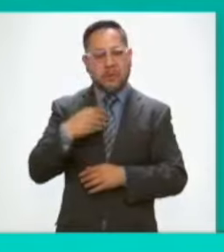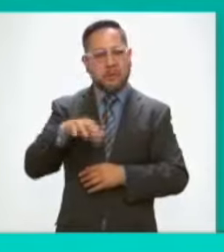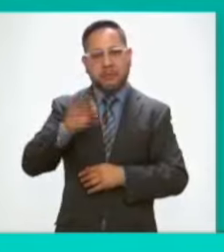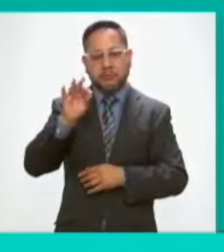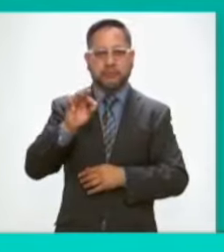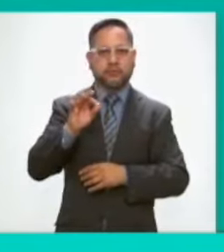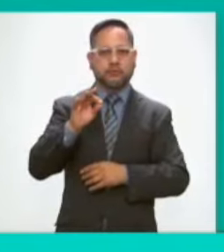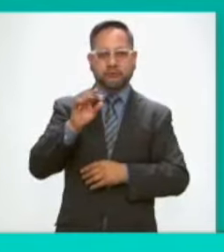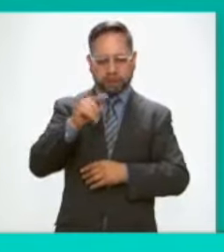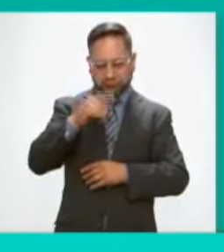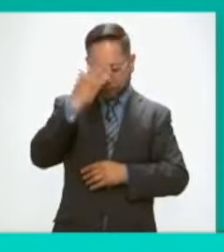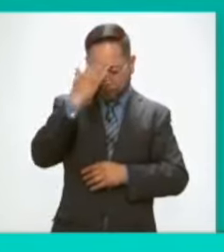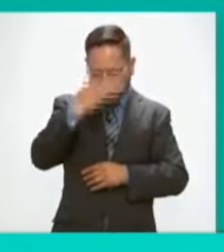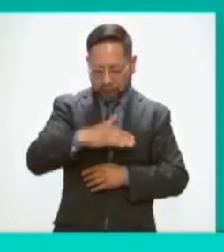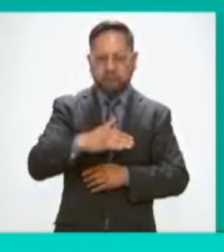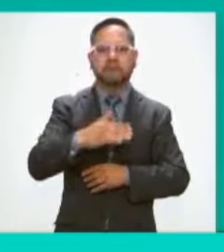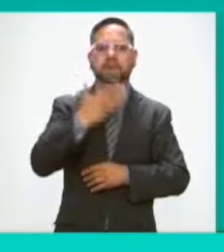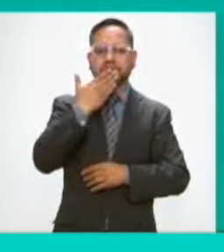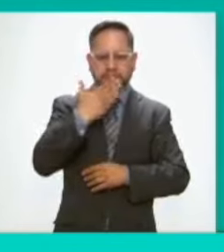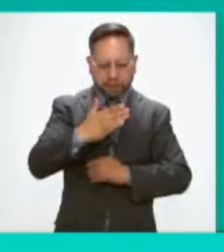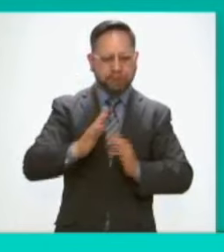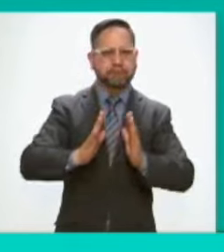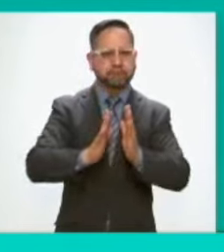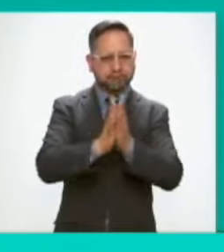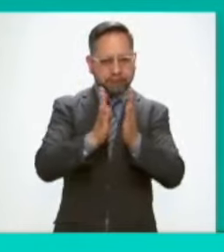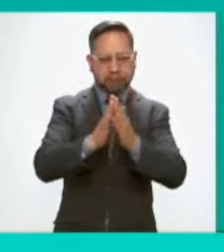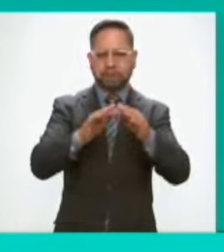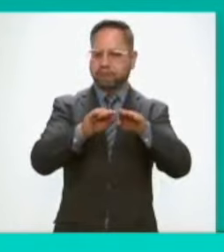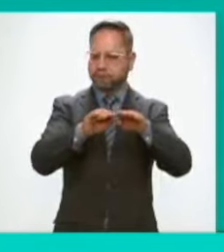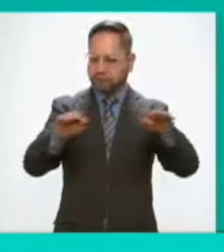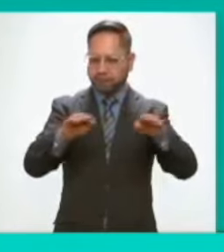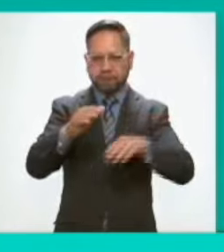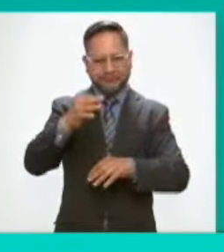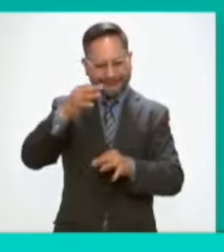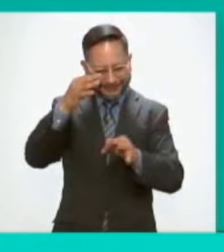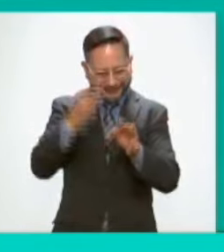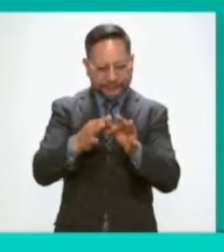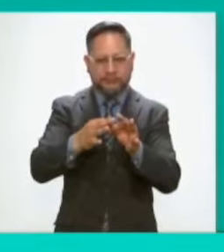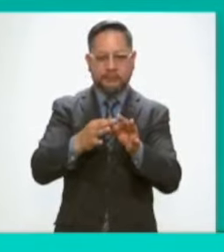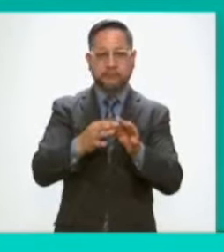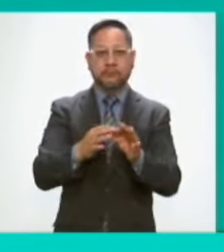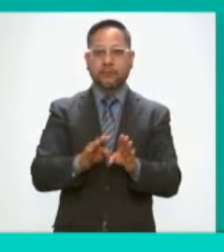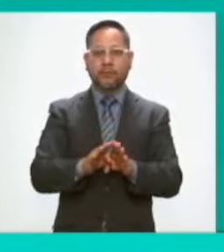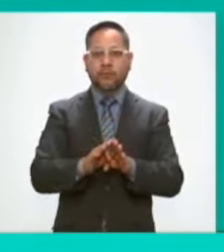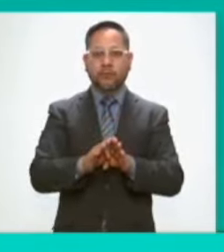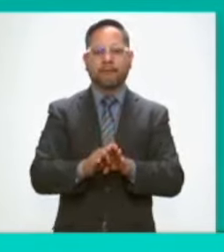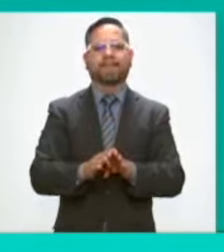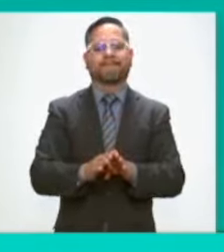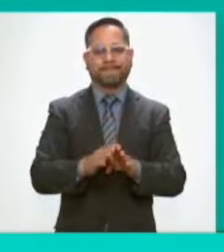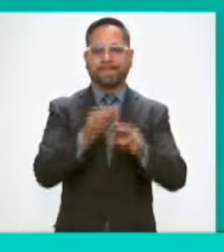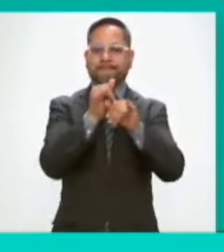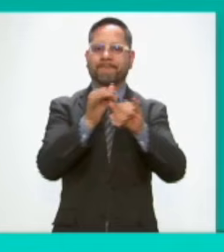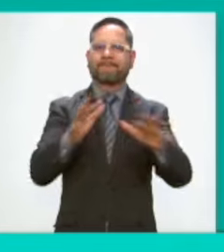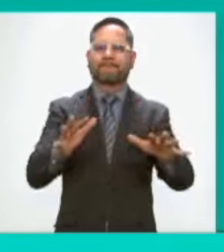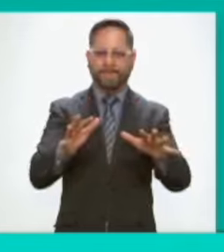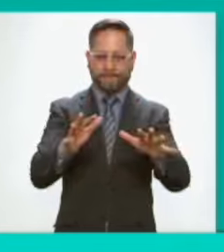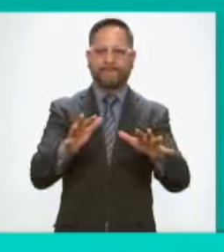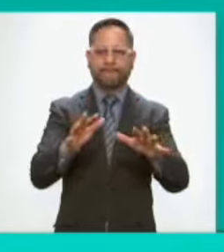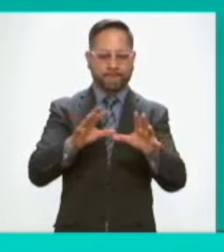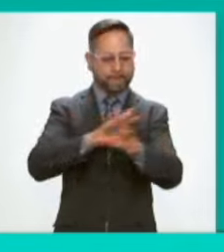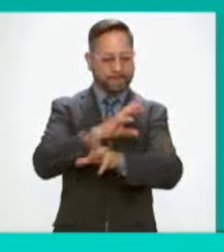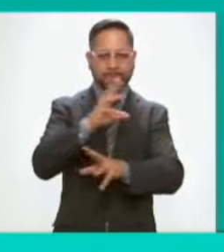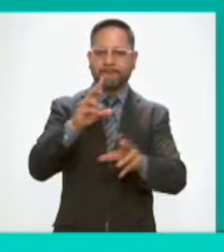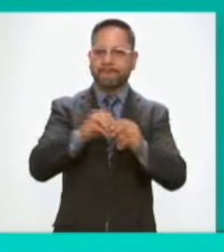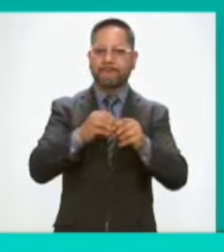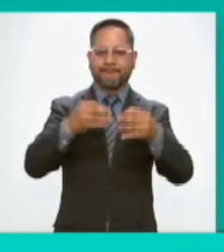Una verdadera democracia participativa no puede consolidarse si no hay información fidedigna y